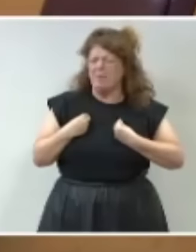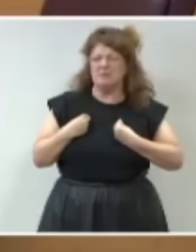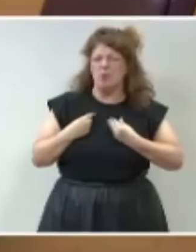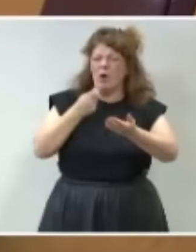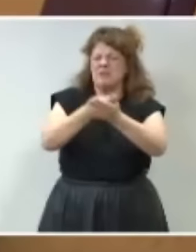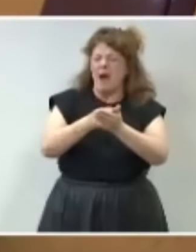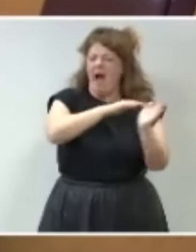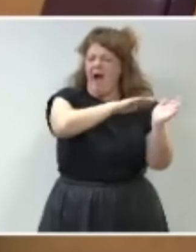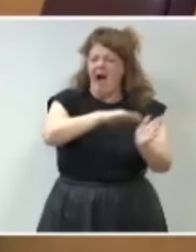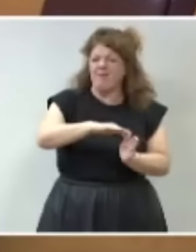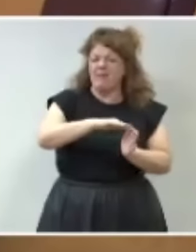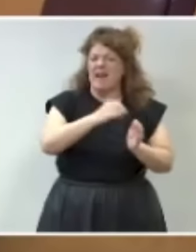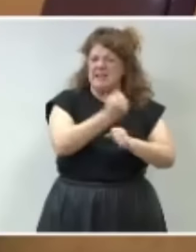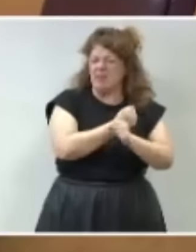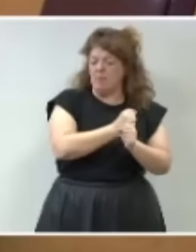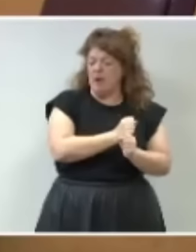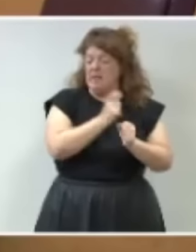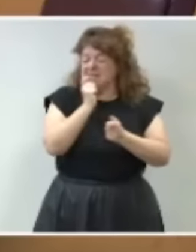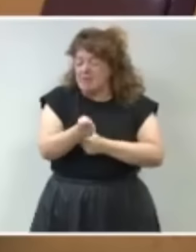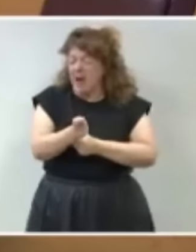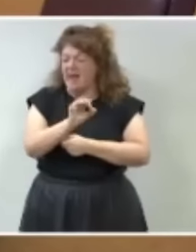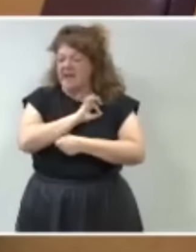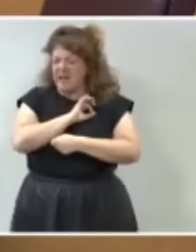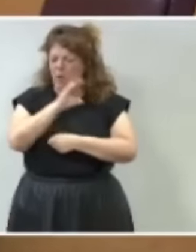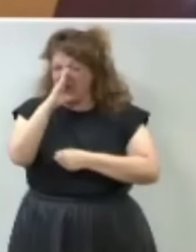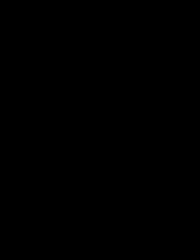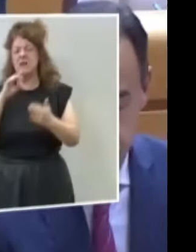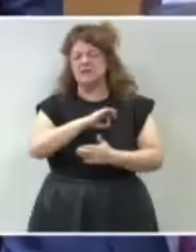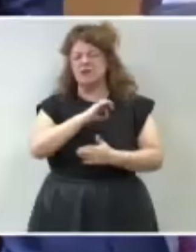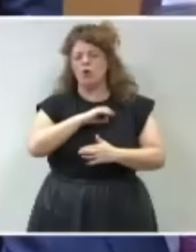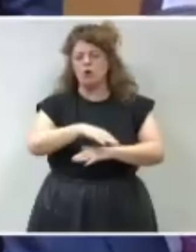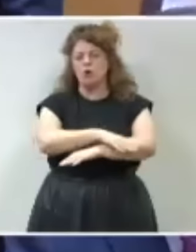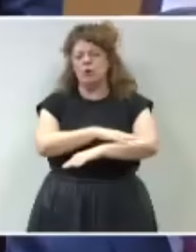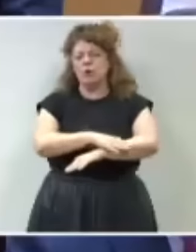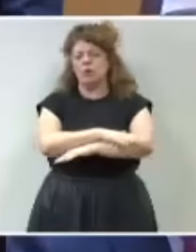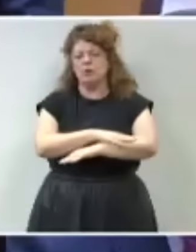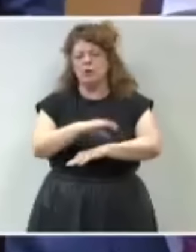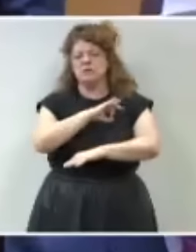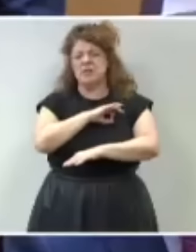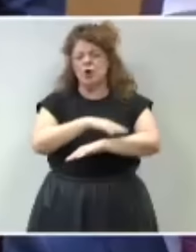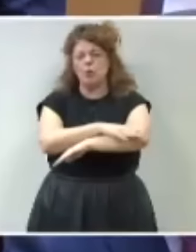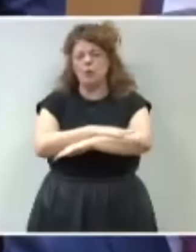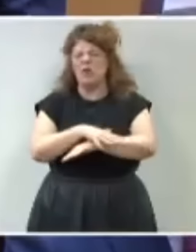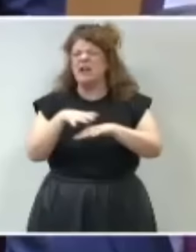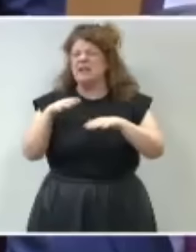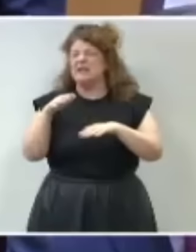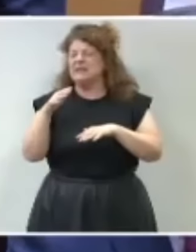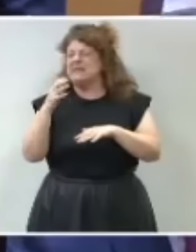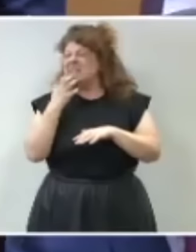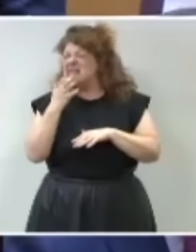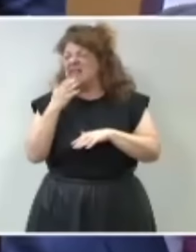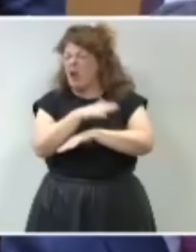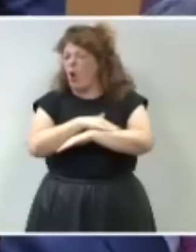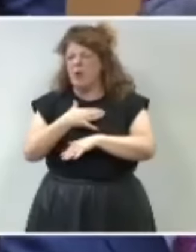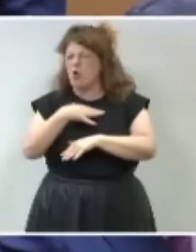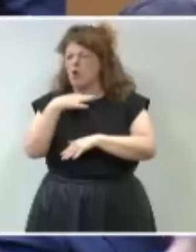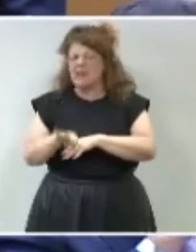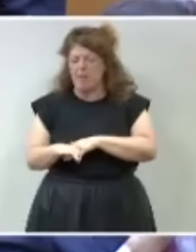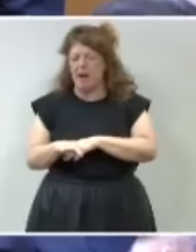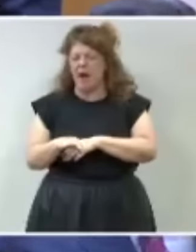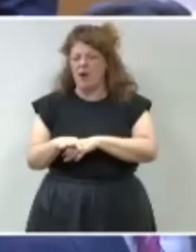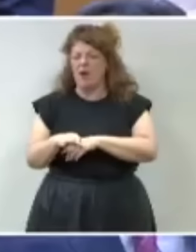de diciembre, se está pagando en enero, febrero, marzo. Muchas gracias. Señor ministro, si el gobierno no es capaz de sacar